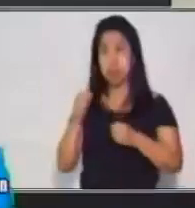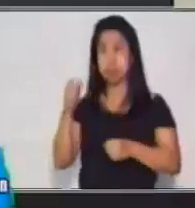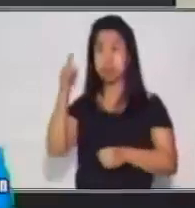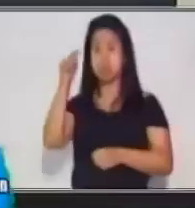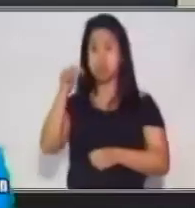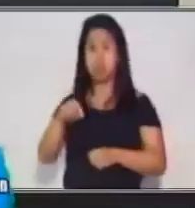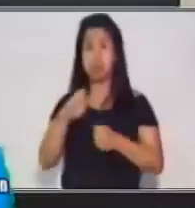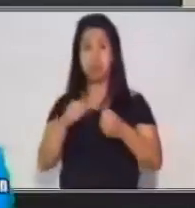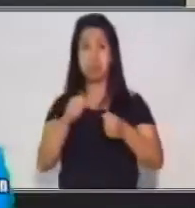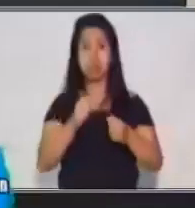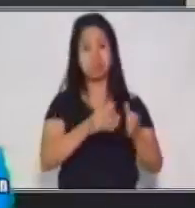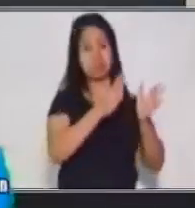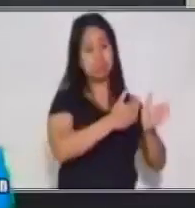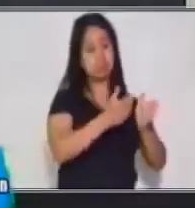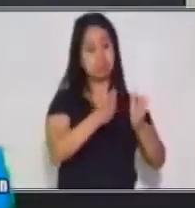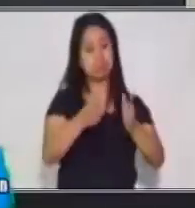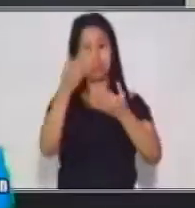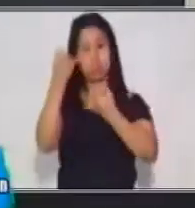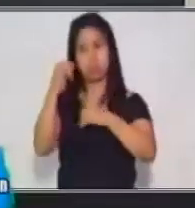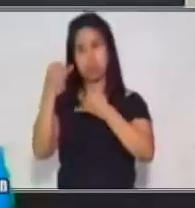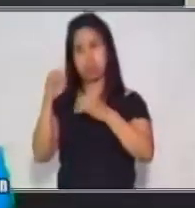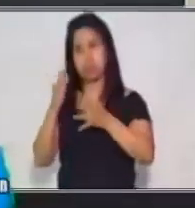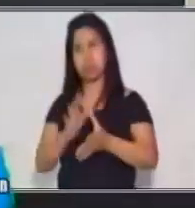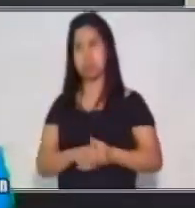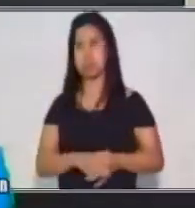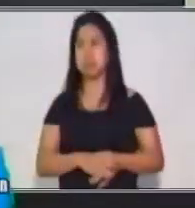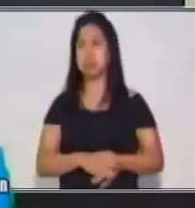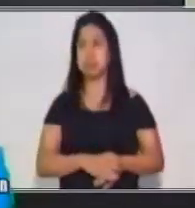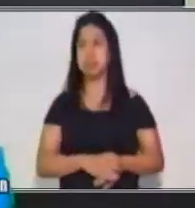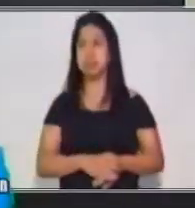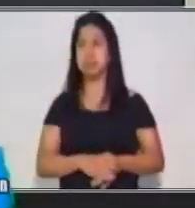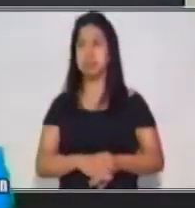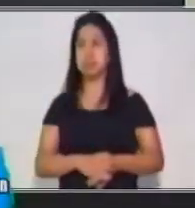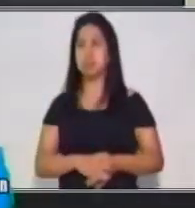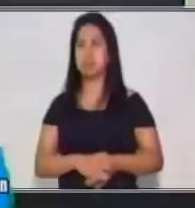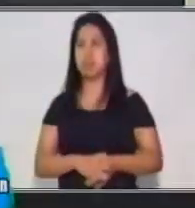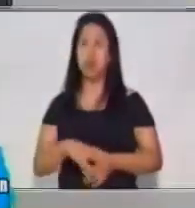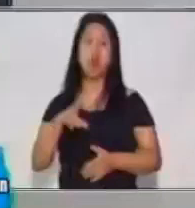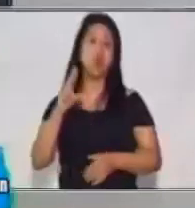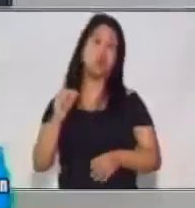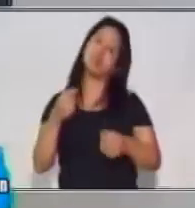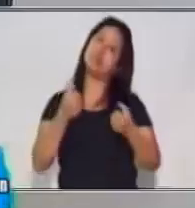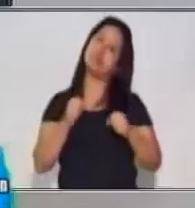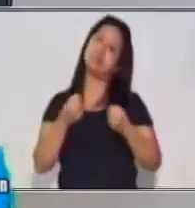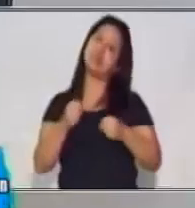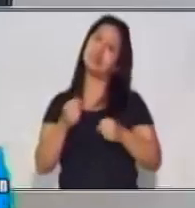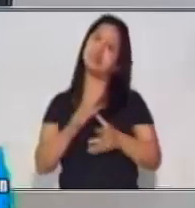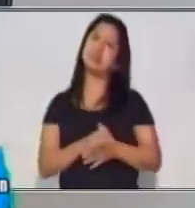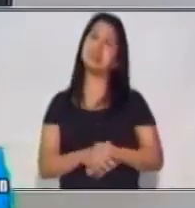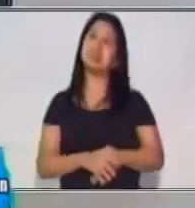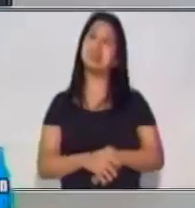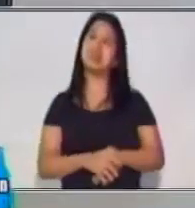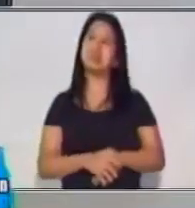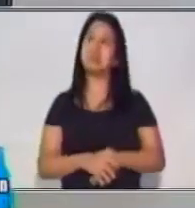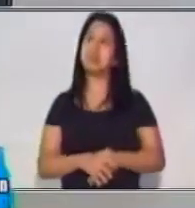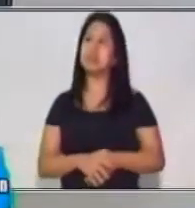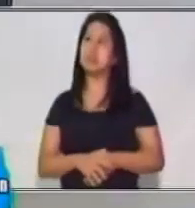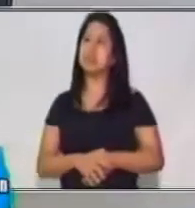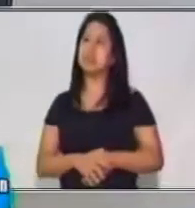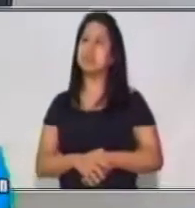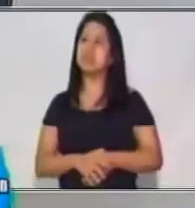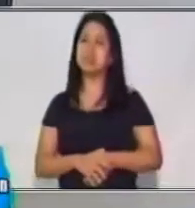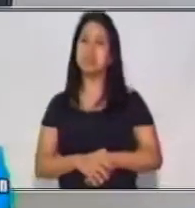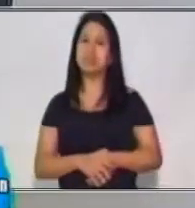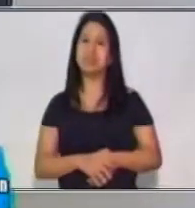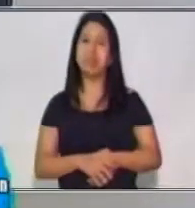Entonces, 12 más 2, tenemos 14. En total se encuestaron 14 personas. Si